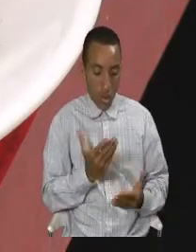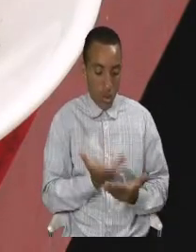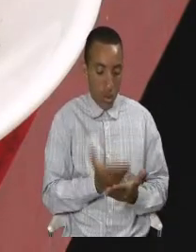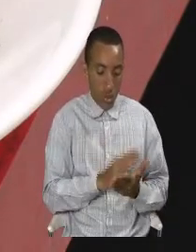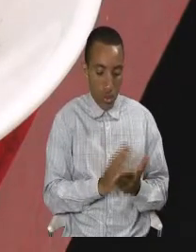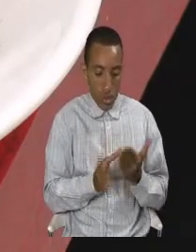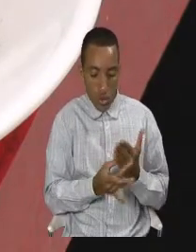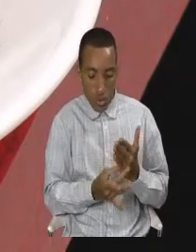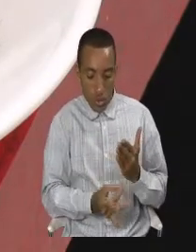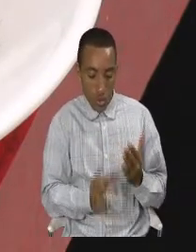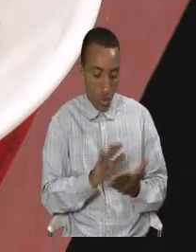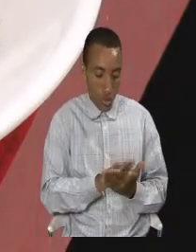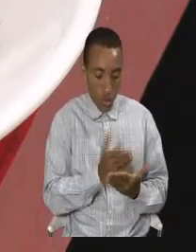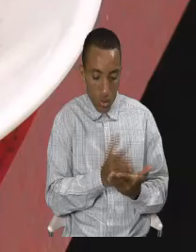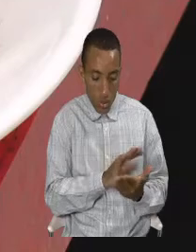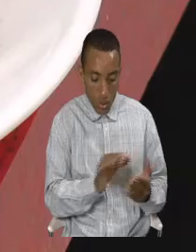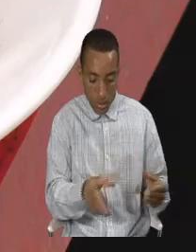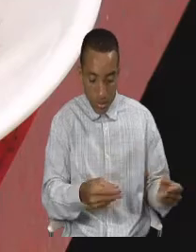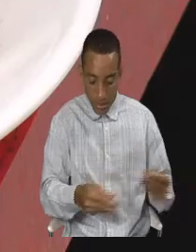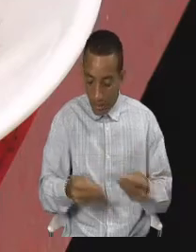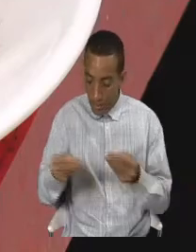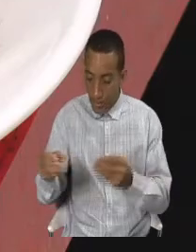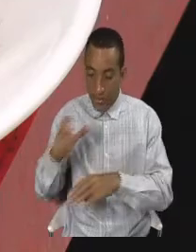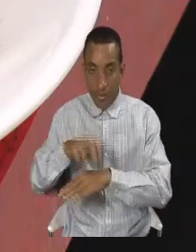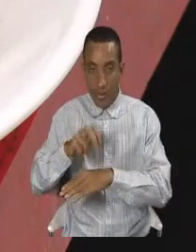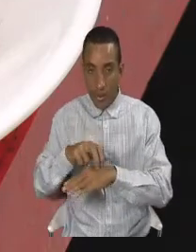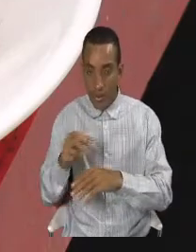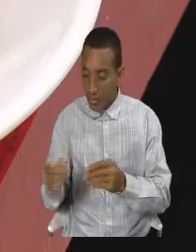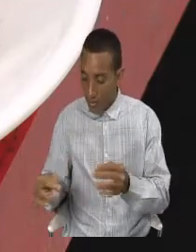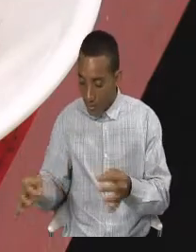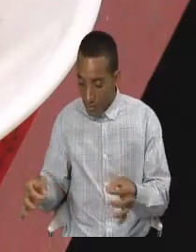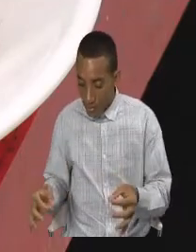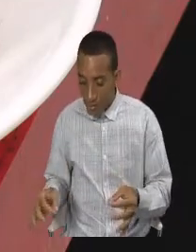sencillamente. La gente que de pronto no come tanta harina y tan pesado,